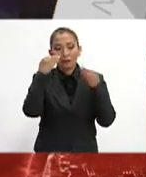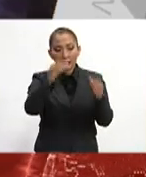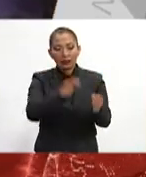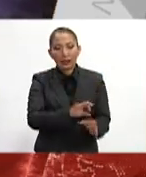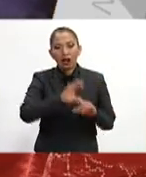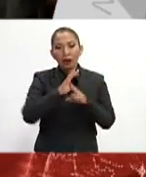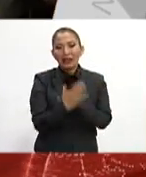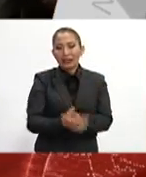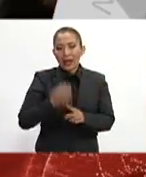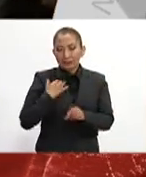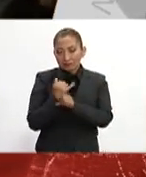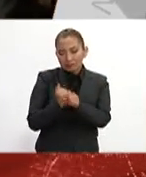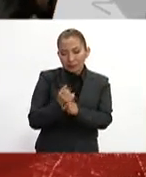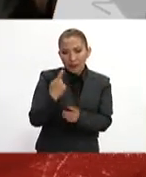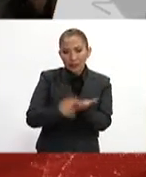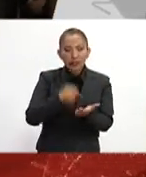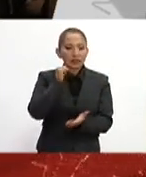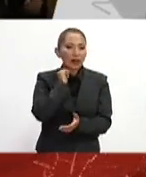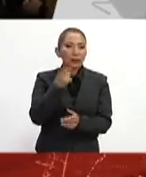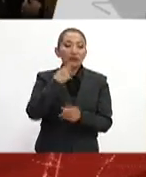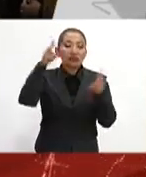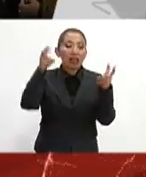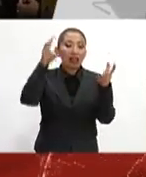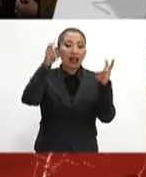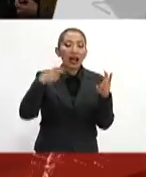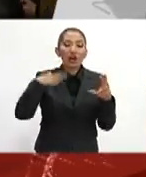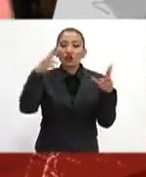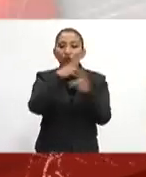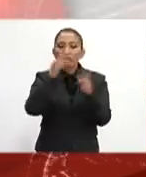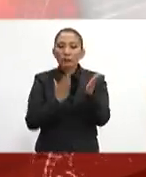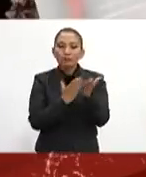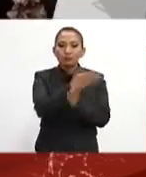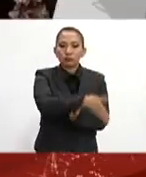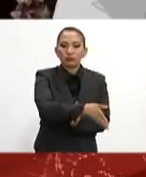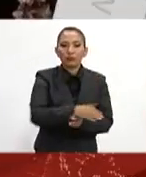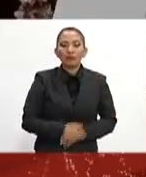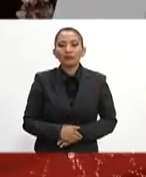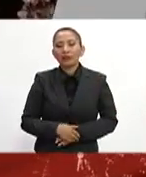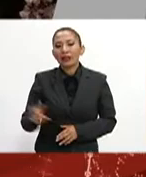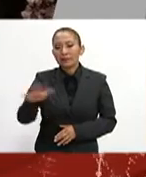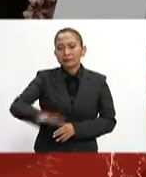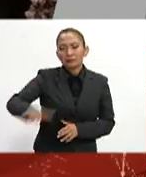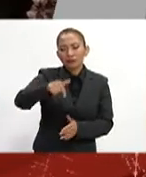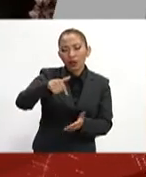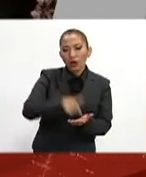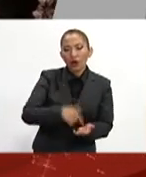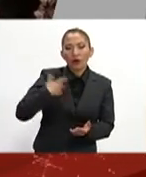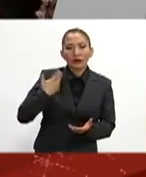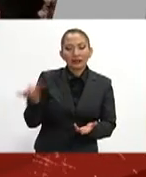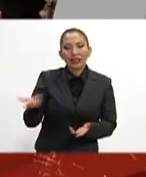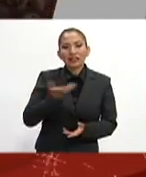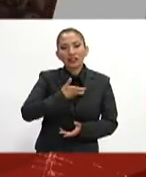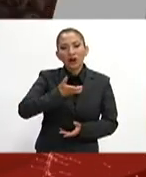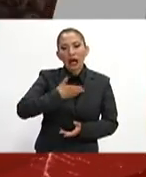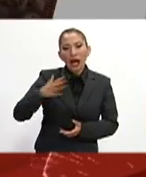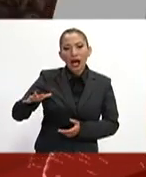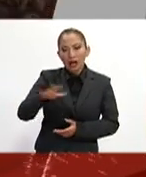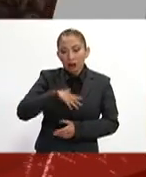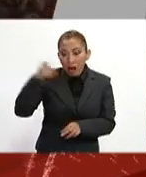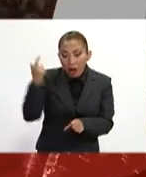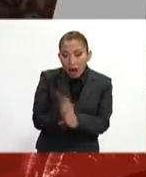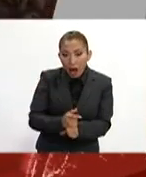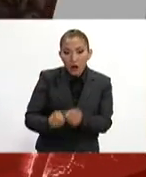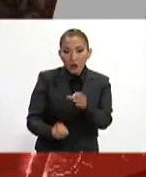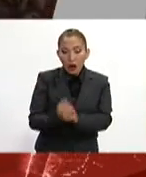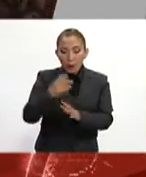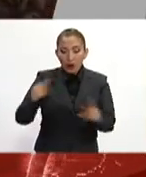Comité de Inteligencia del Senado por la llamada trama rusa. En las inmediaciones de la Catedral Metropolitana encuentran